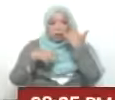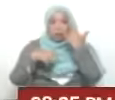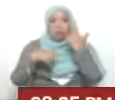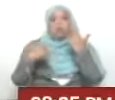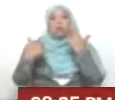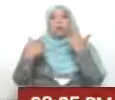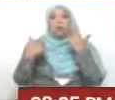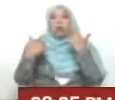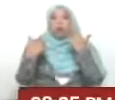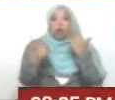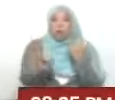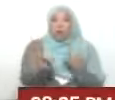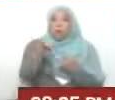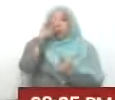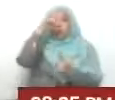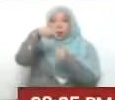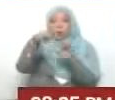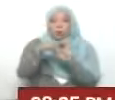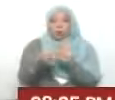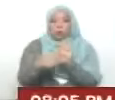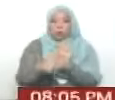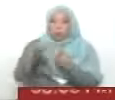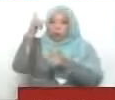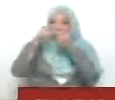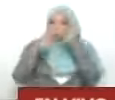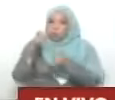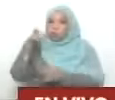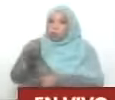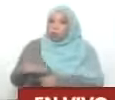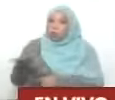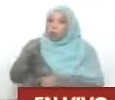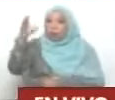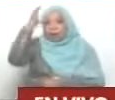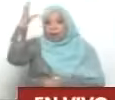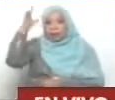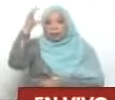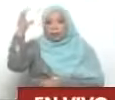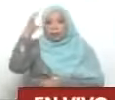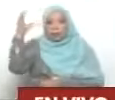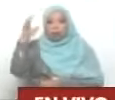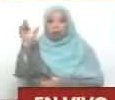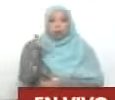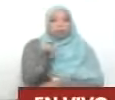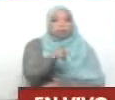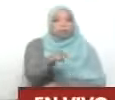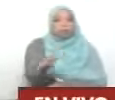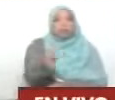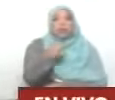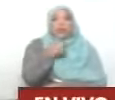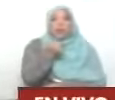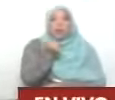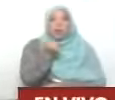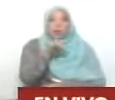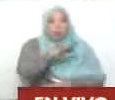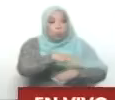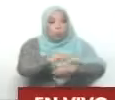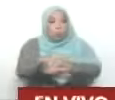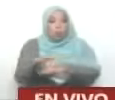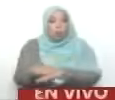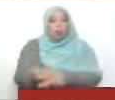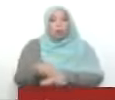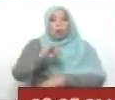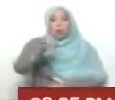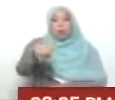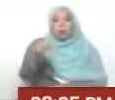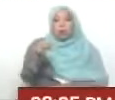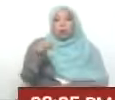unas orientaciones y ahí mismo convoqué a los ex-cancilleres. Naguará, mira quiénes convoqué. José Vicente